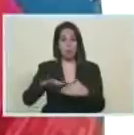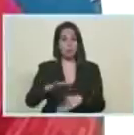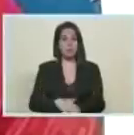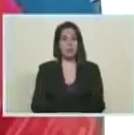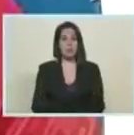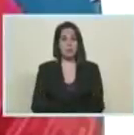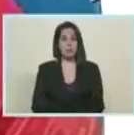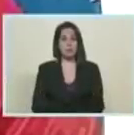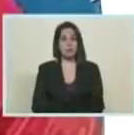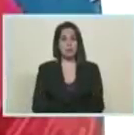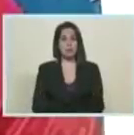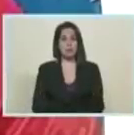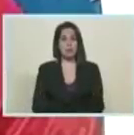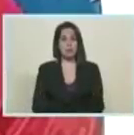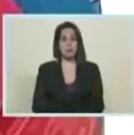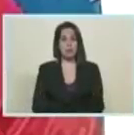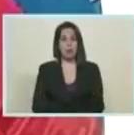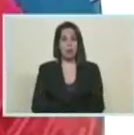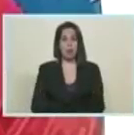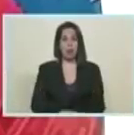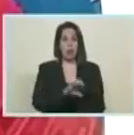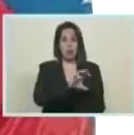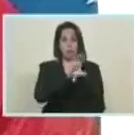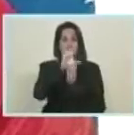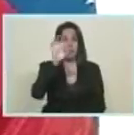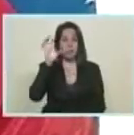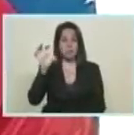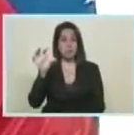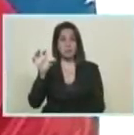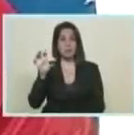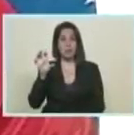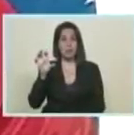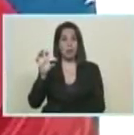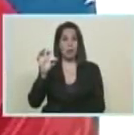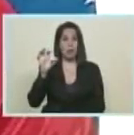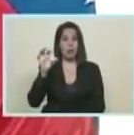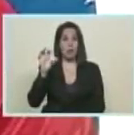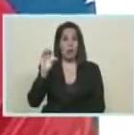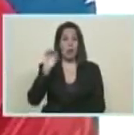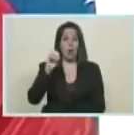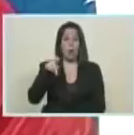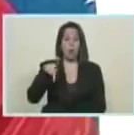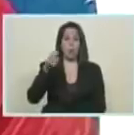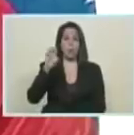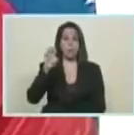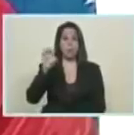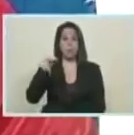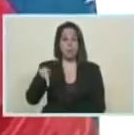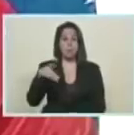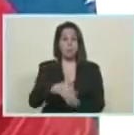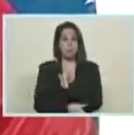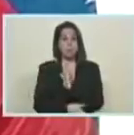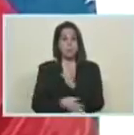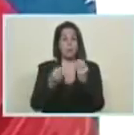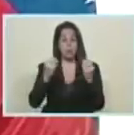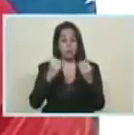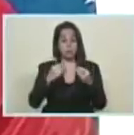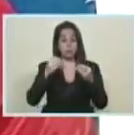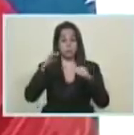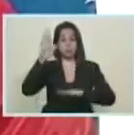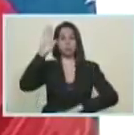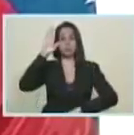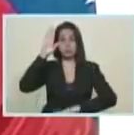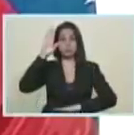próximos días entre los países productores OPEP y no OPEP para ratificar